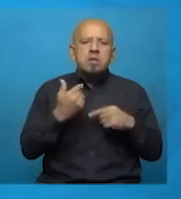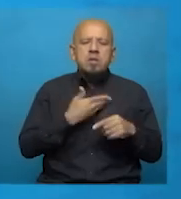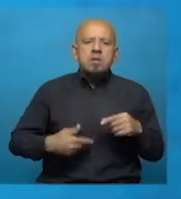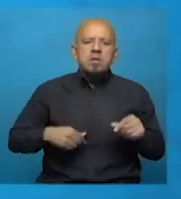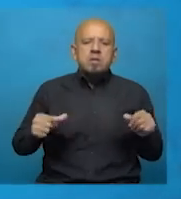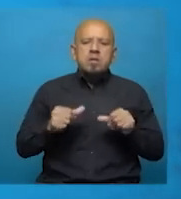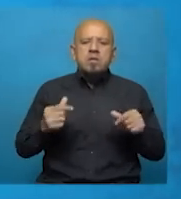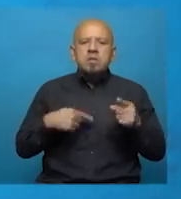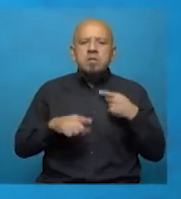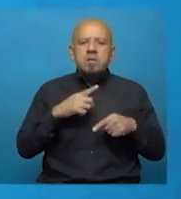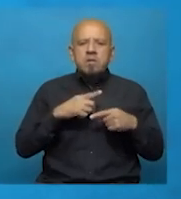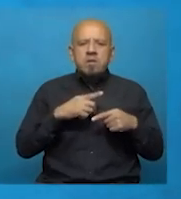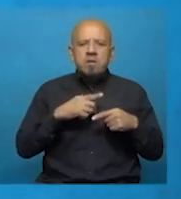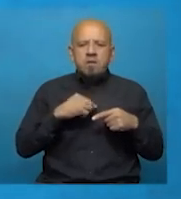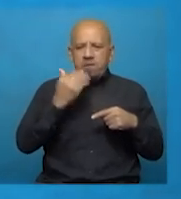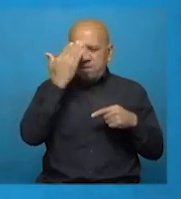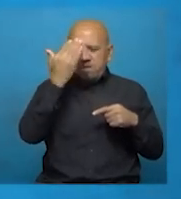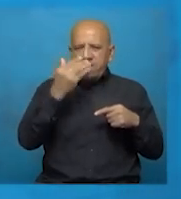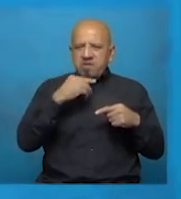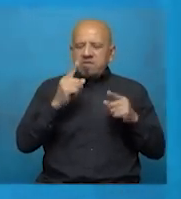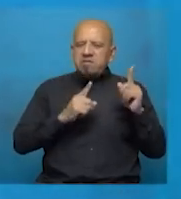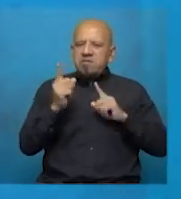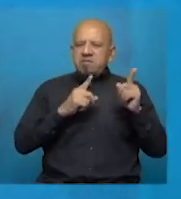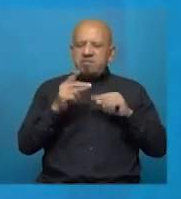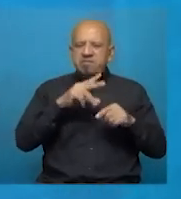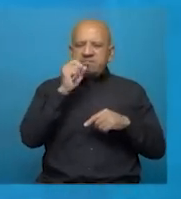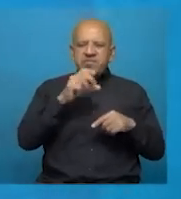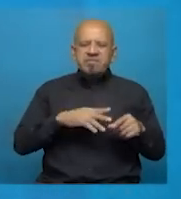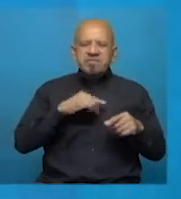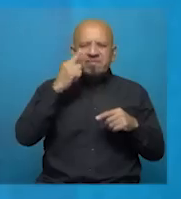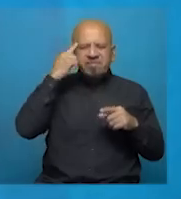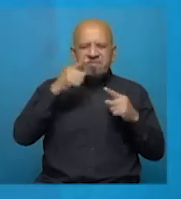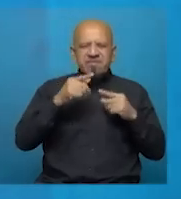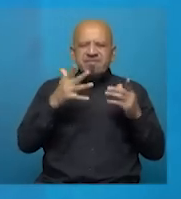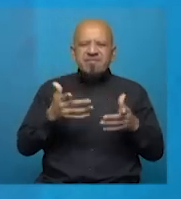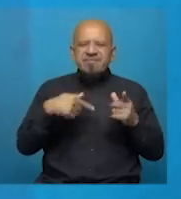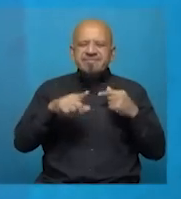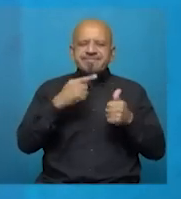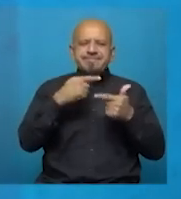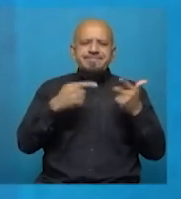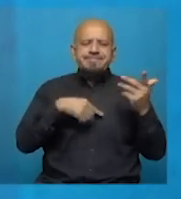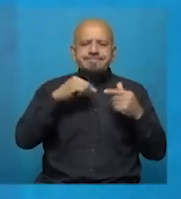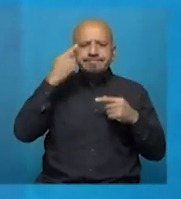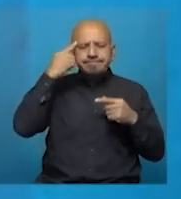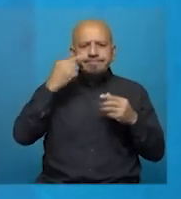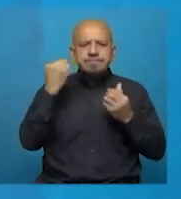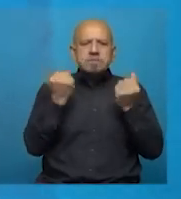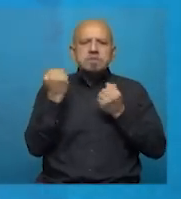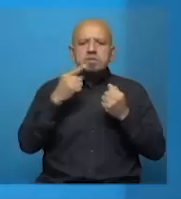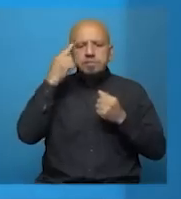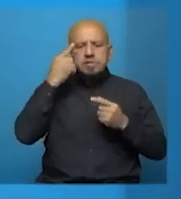Y en este sentido, el Frente también despertó y levantó algunas críticas porque considera que estas medidas económicas son insuficientes. ¿Qué mirada tiene usted sobre ese